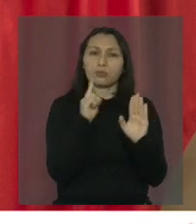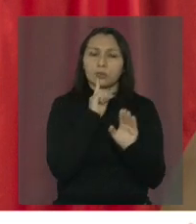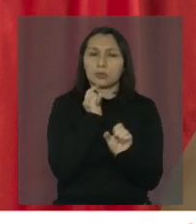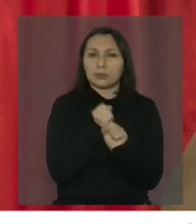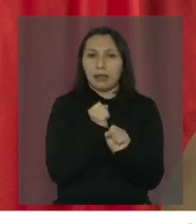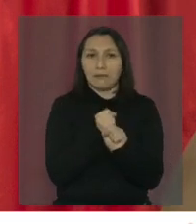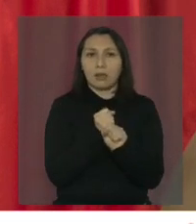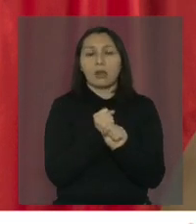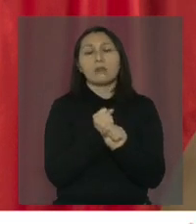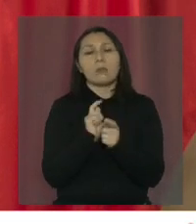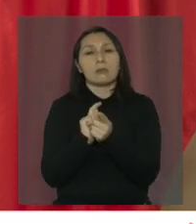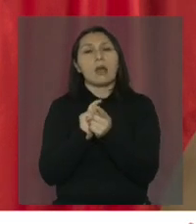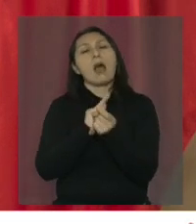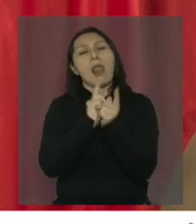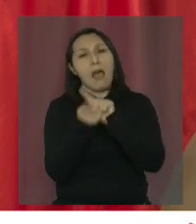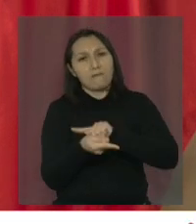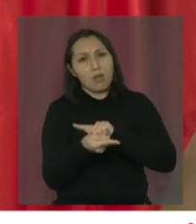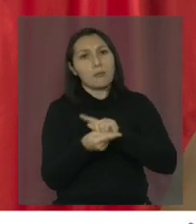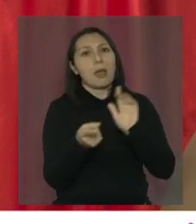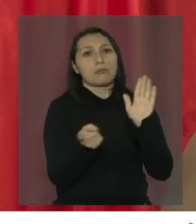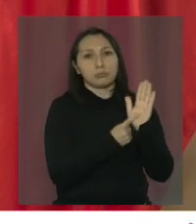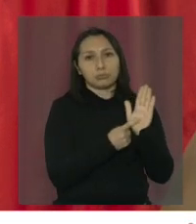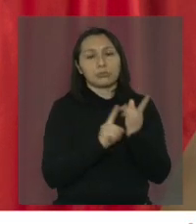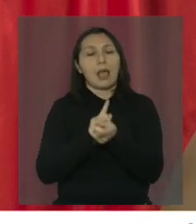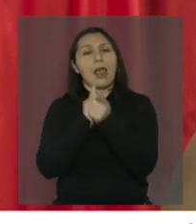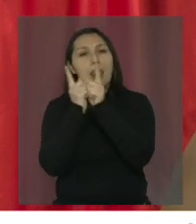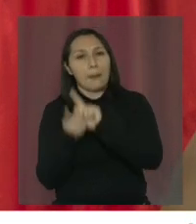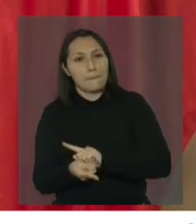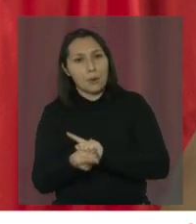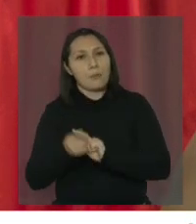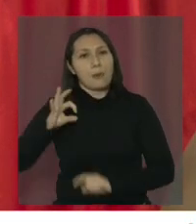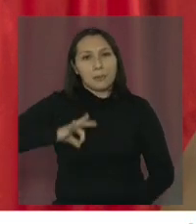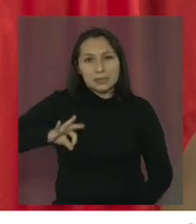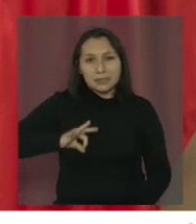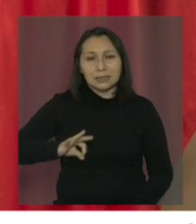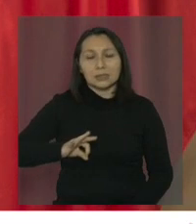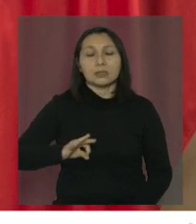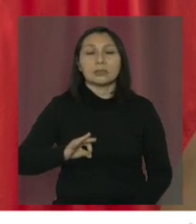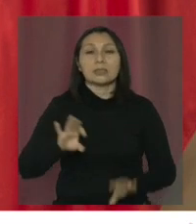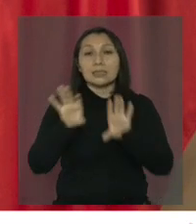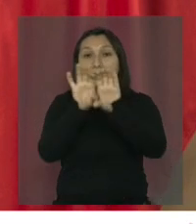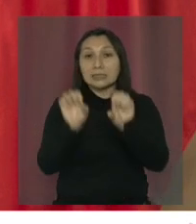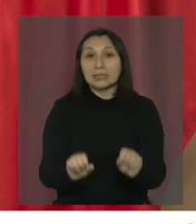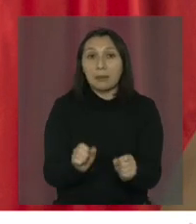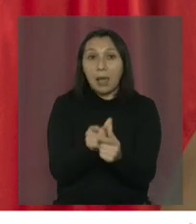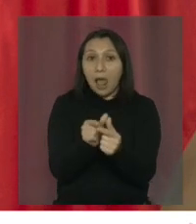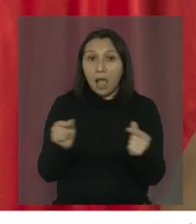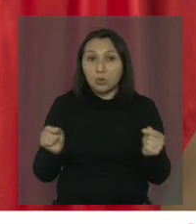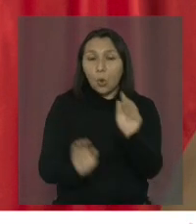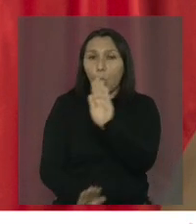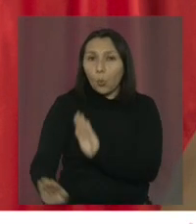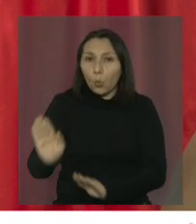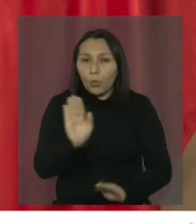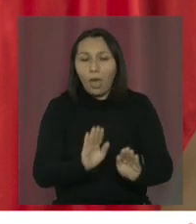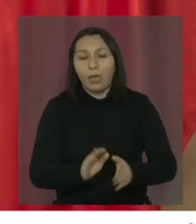reforma tributaria reforma previsional un sistema nacional de cuidados